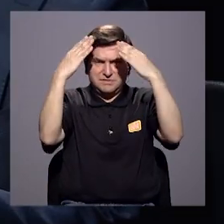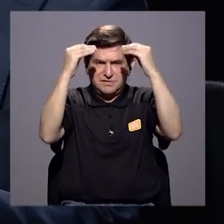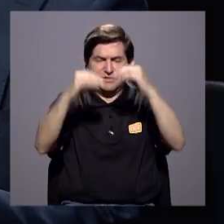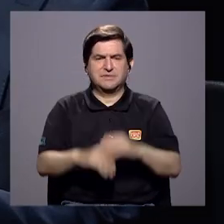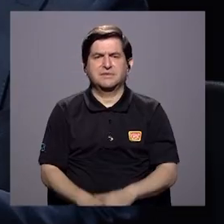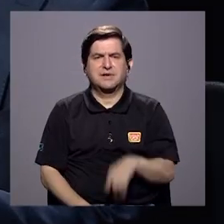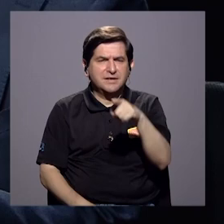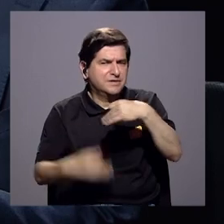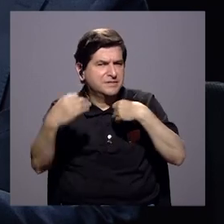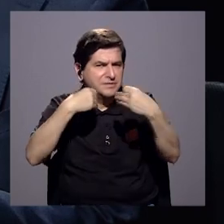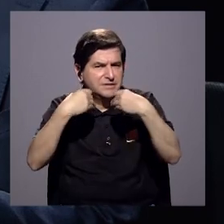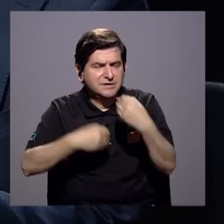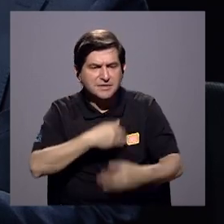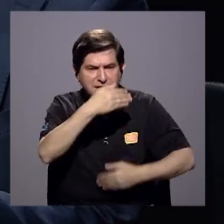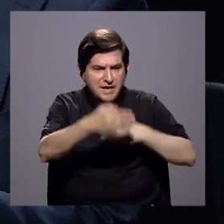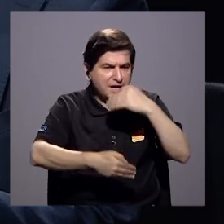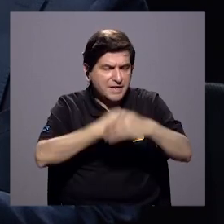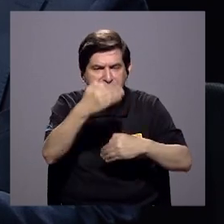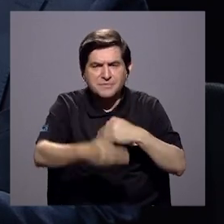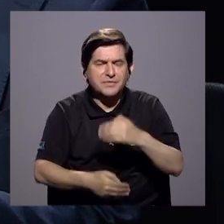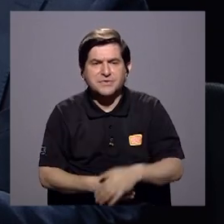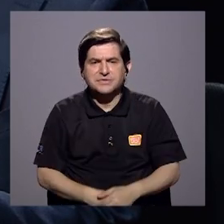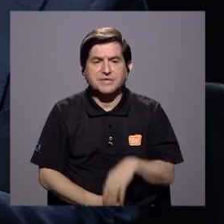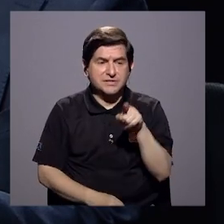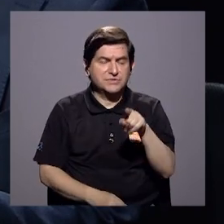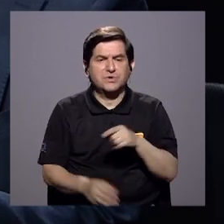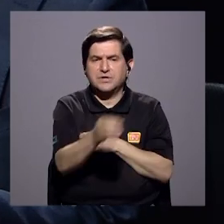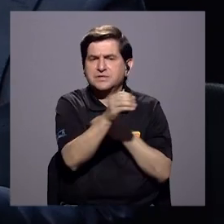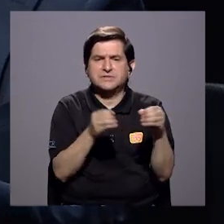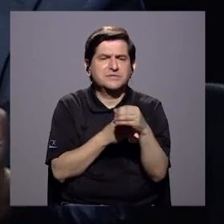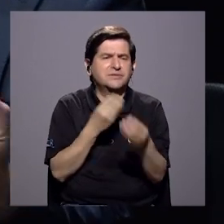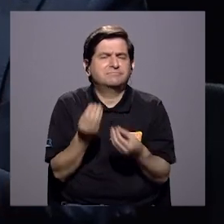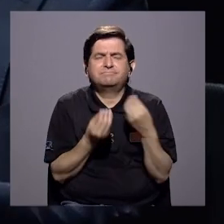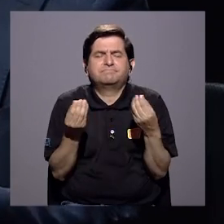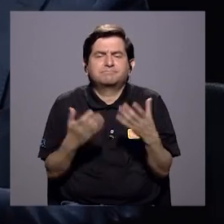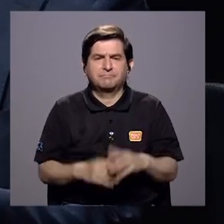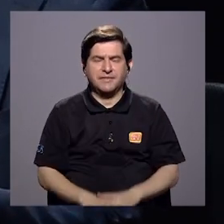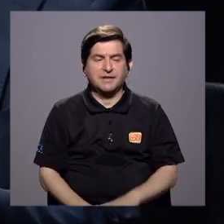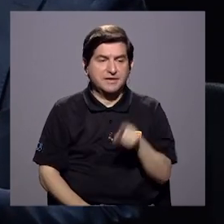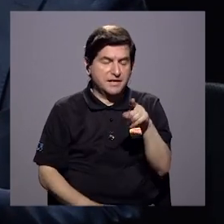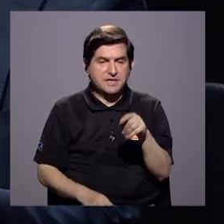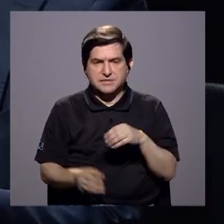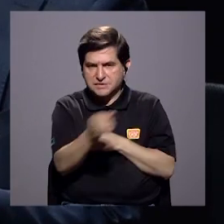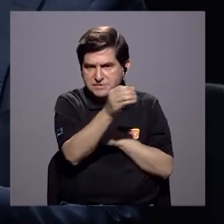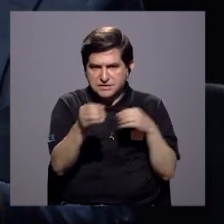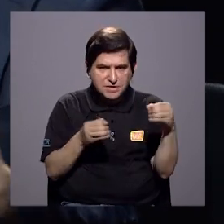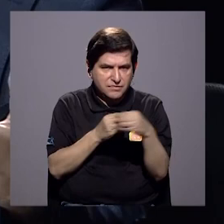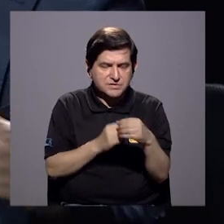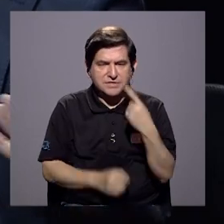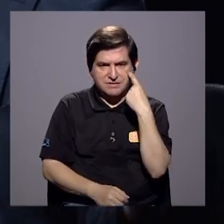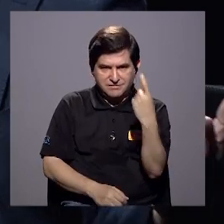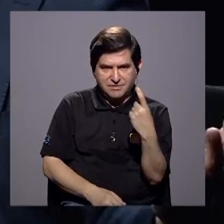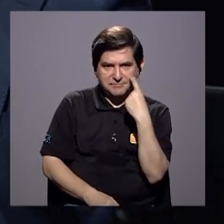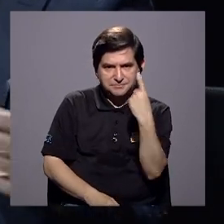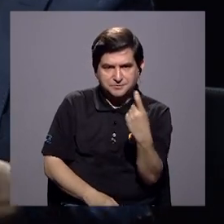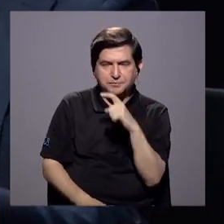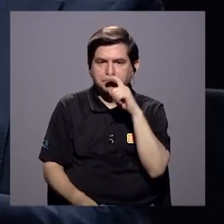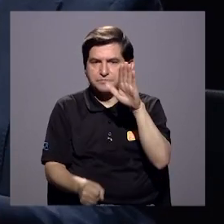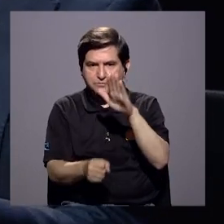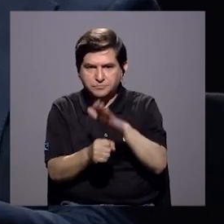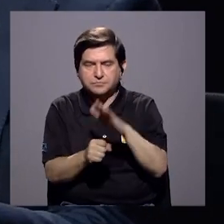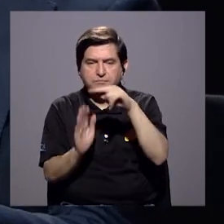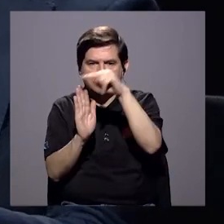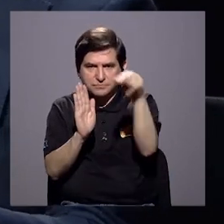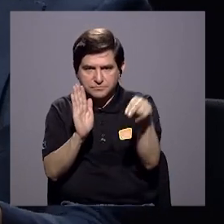darnos la ruta crítica de lo que debería hacer esa agencia esta agencia lo que debe hacer es fiscalizar que se esté cumpliendo